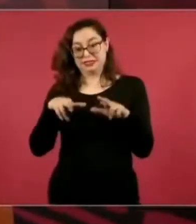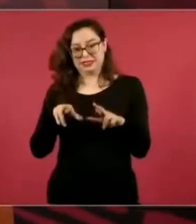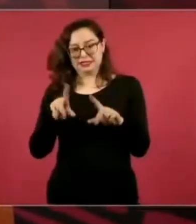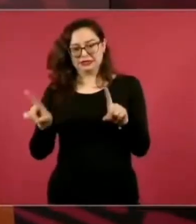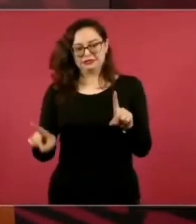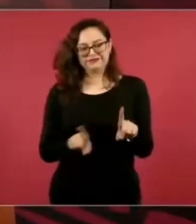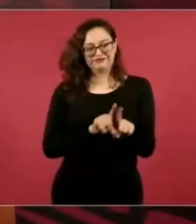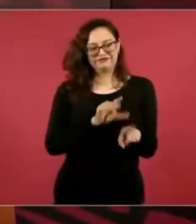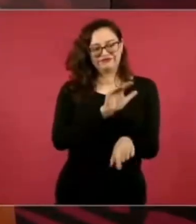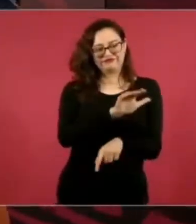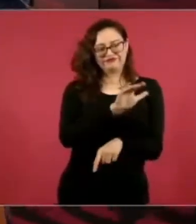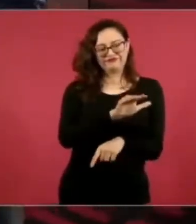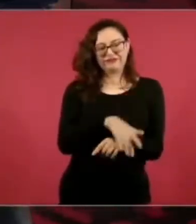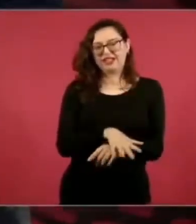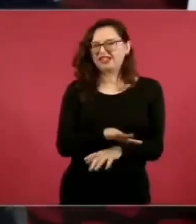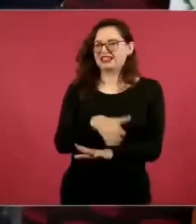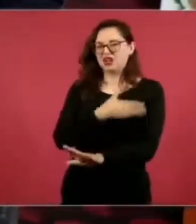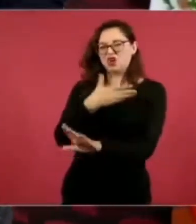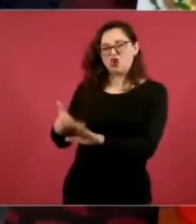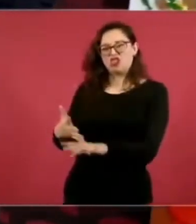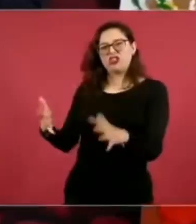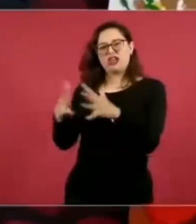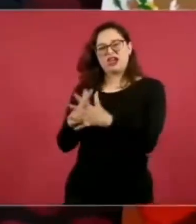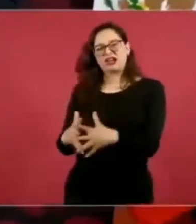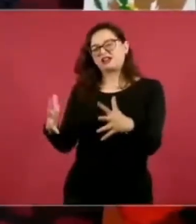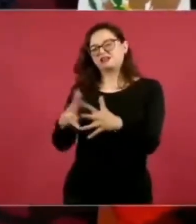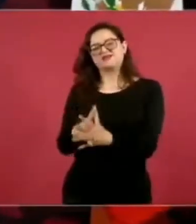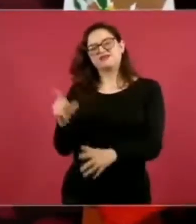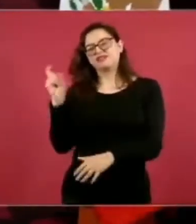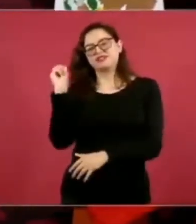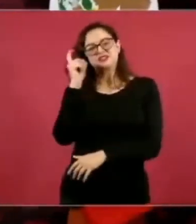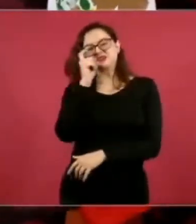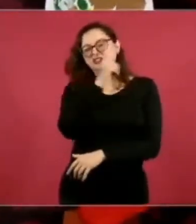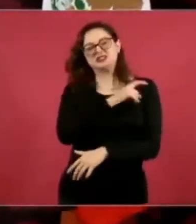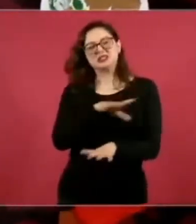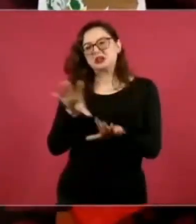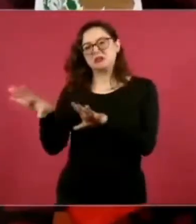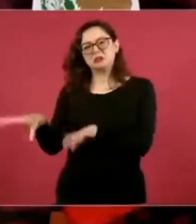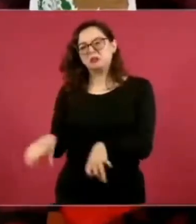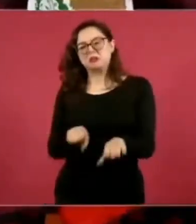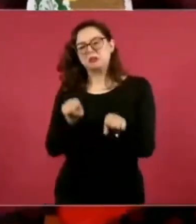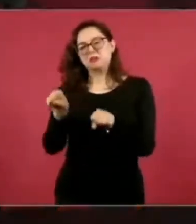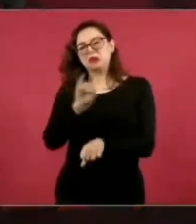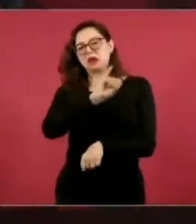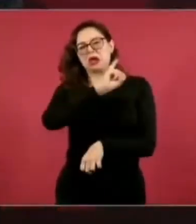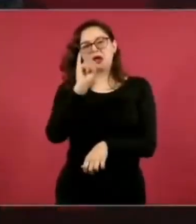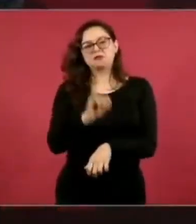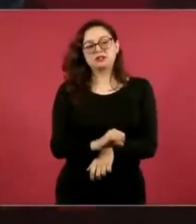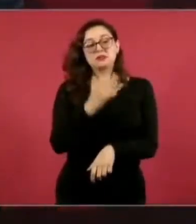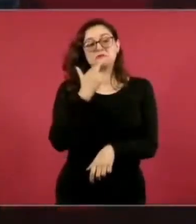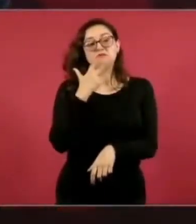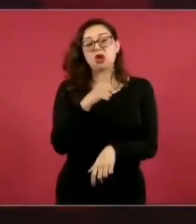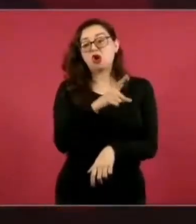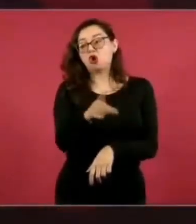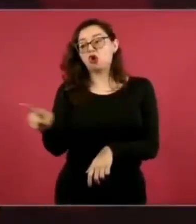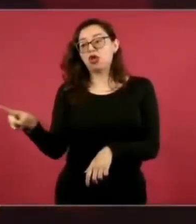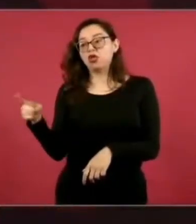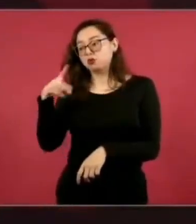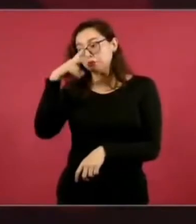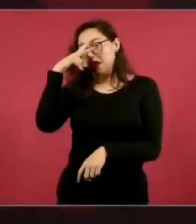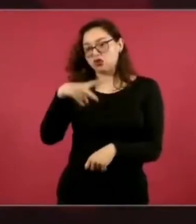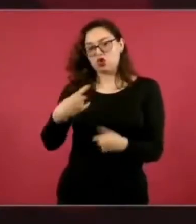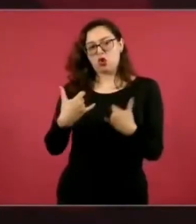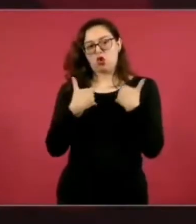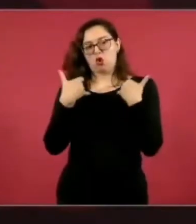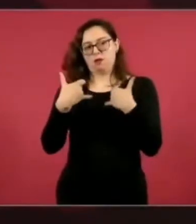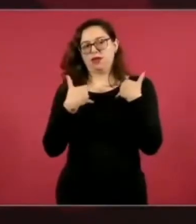que se les abrieran las puertas de las universidades de Estados Unidos a los jóvenes mexicanos ambiciosos y que